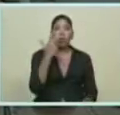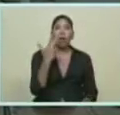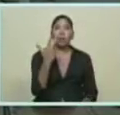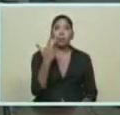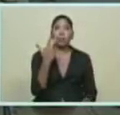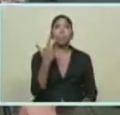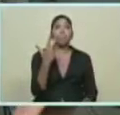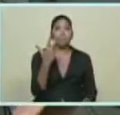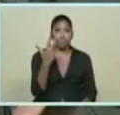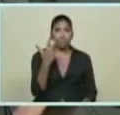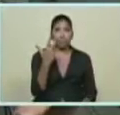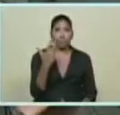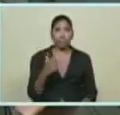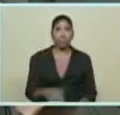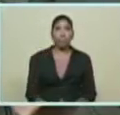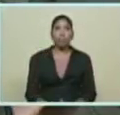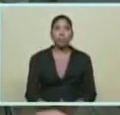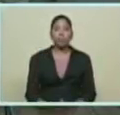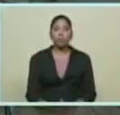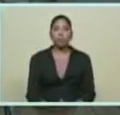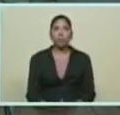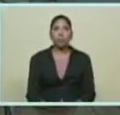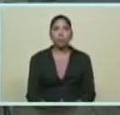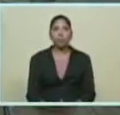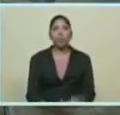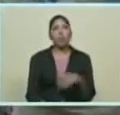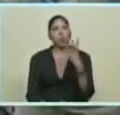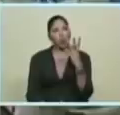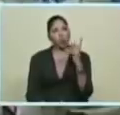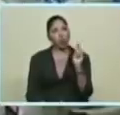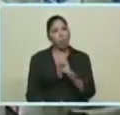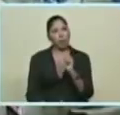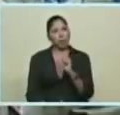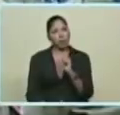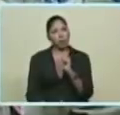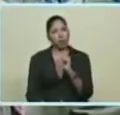En el transcurso de 4 meses y medio,